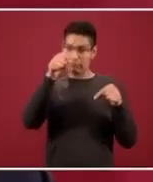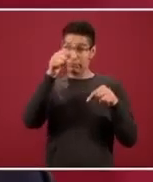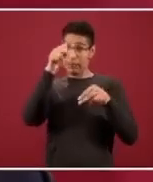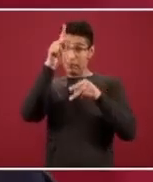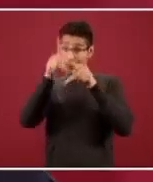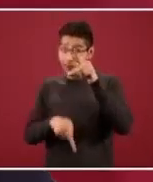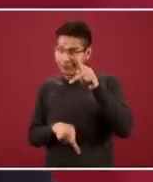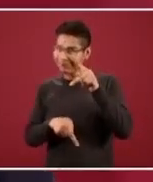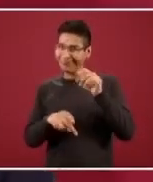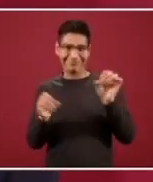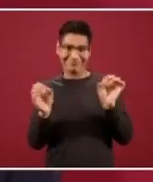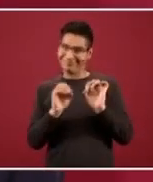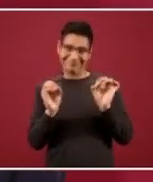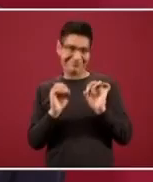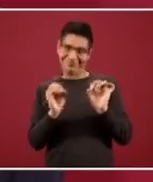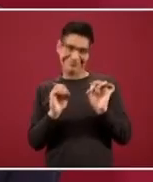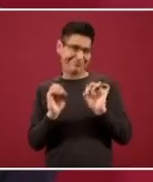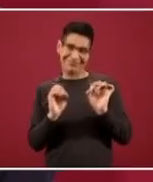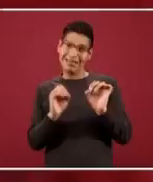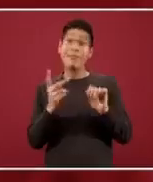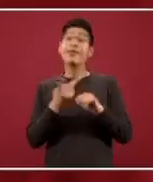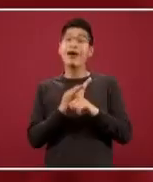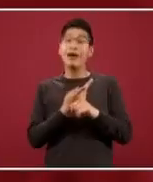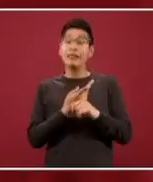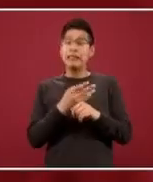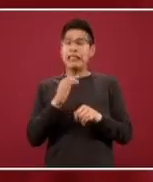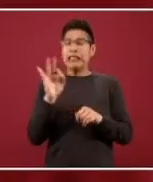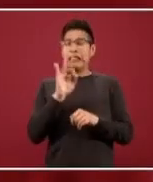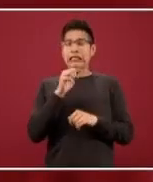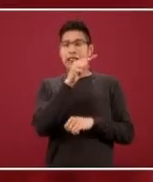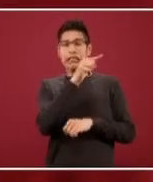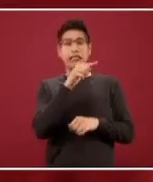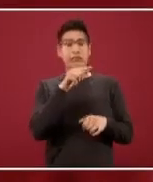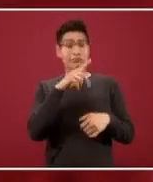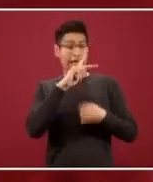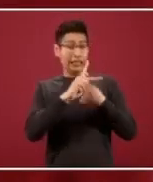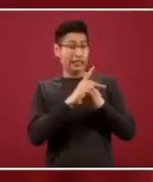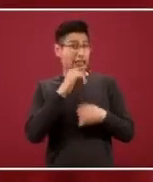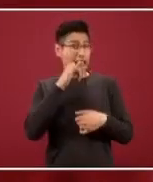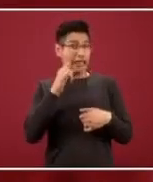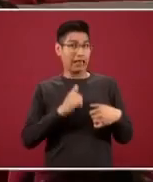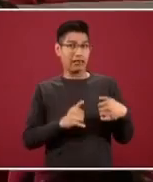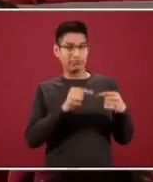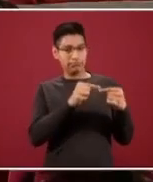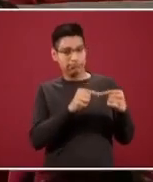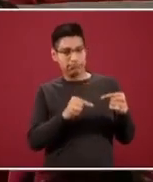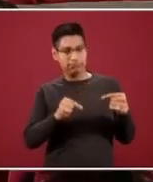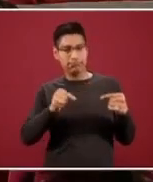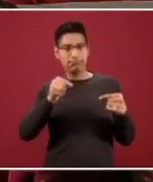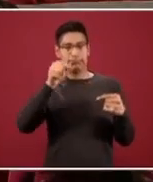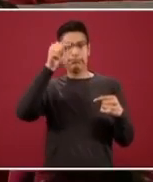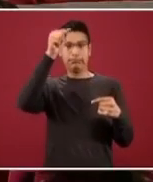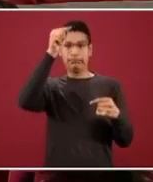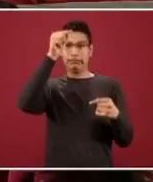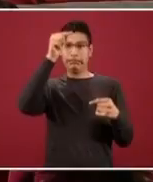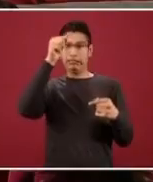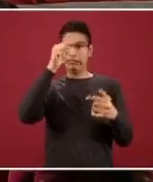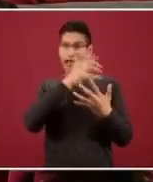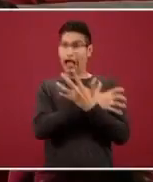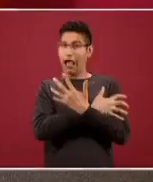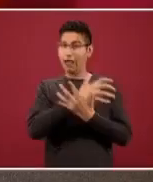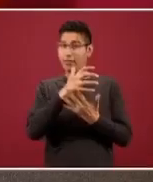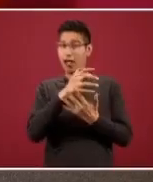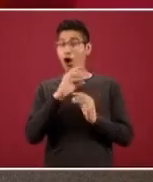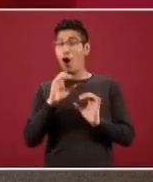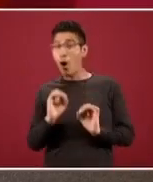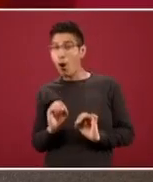curva epidémica o crece exponencialmente como en Italia o crece poco a poco como en Japón.